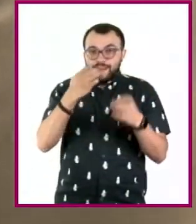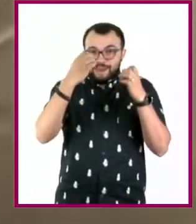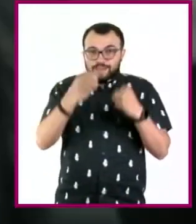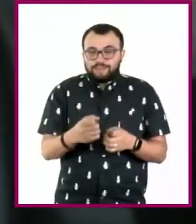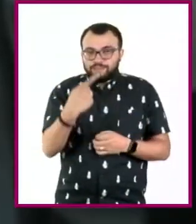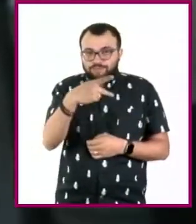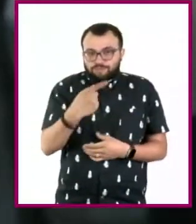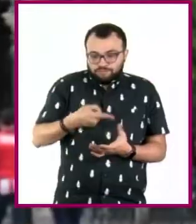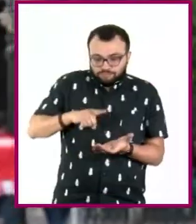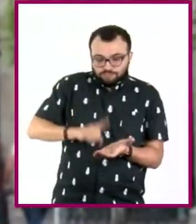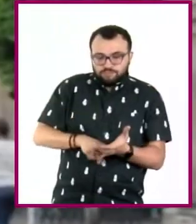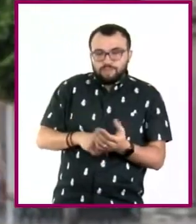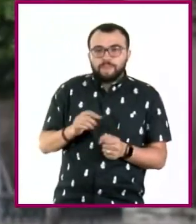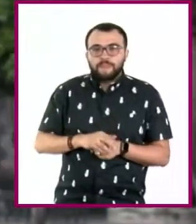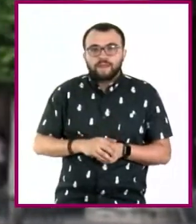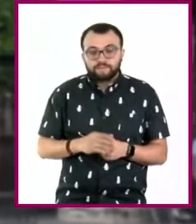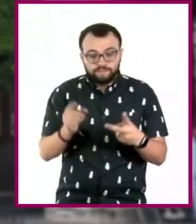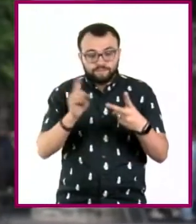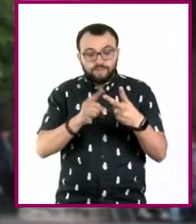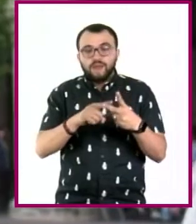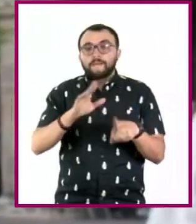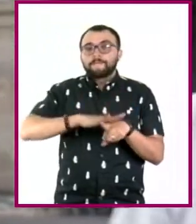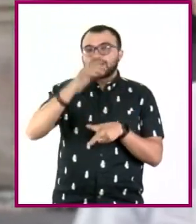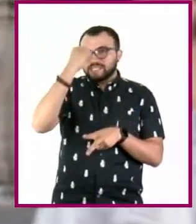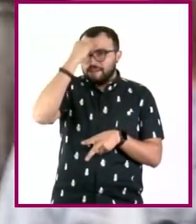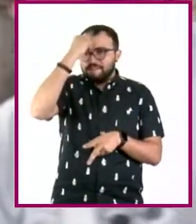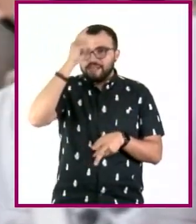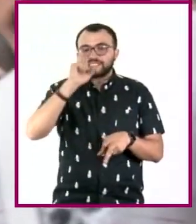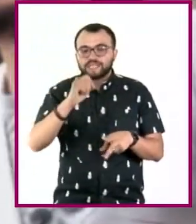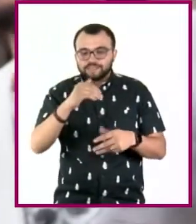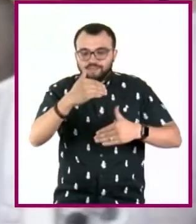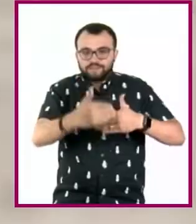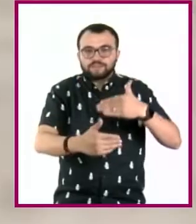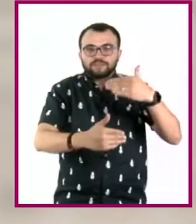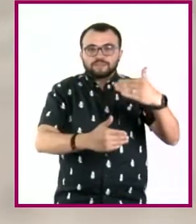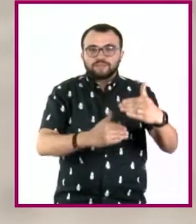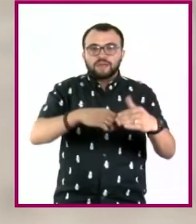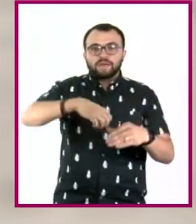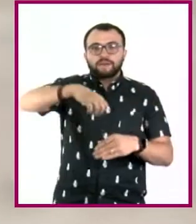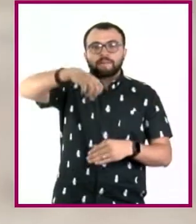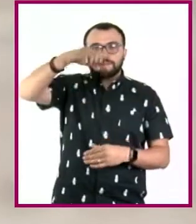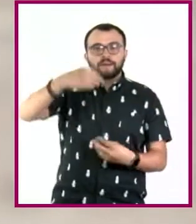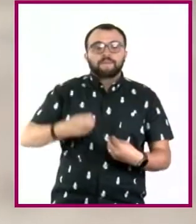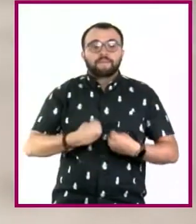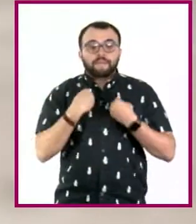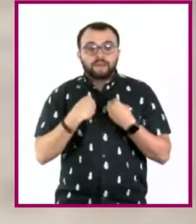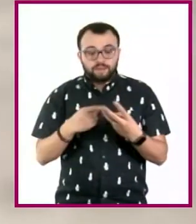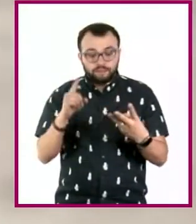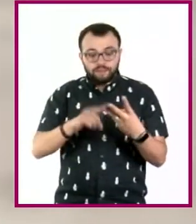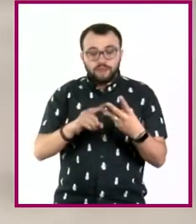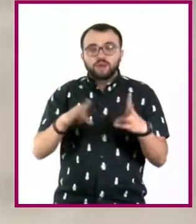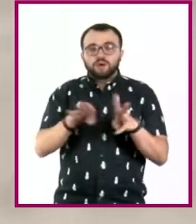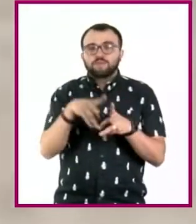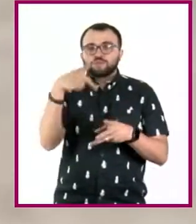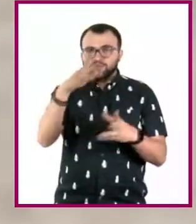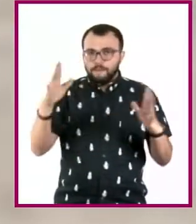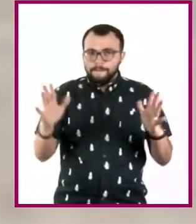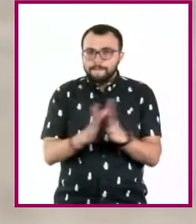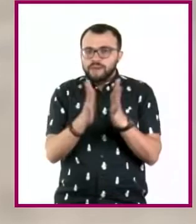integral, facilitar las transiciones en el curso de vida y promover su participación